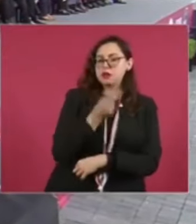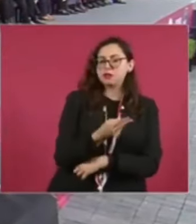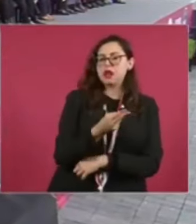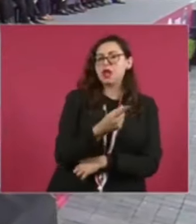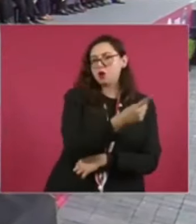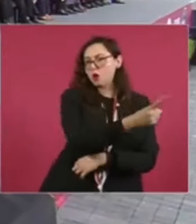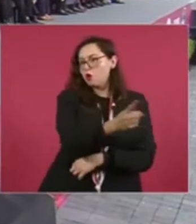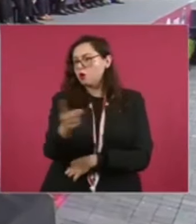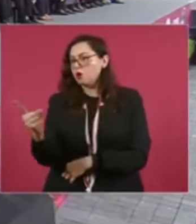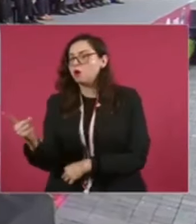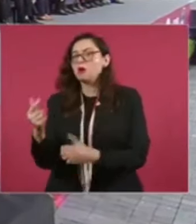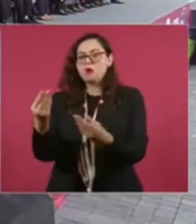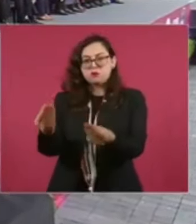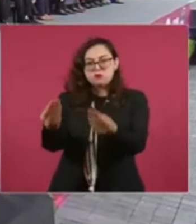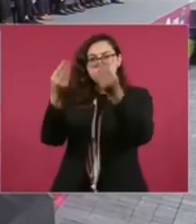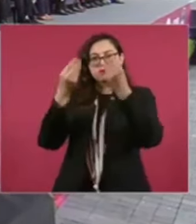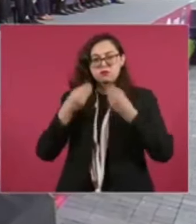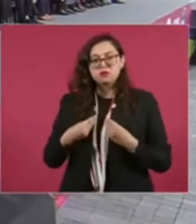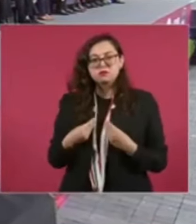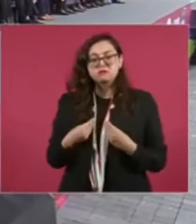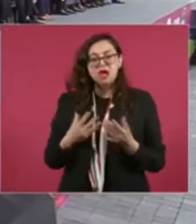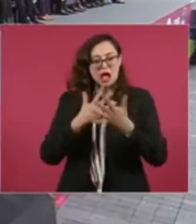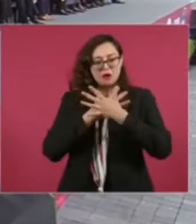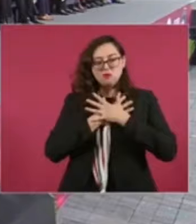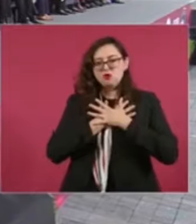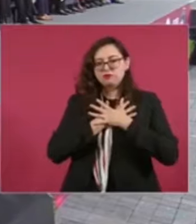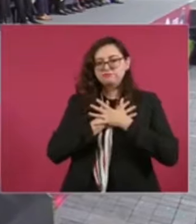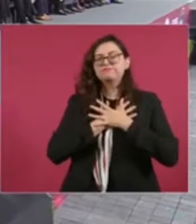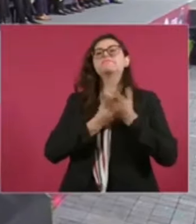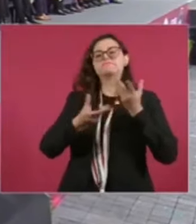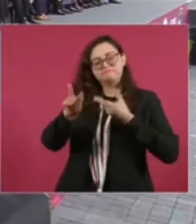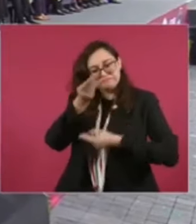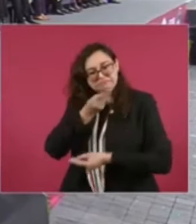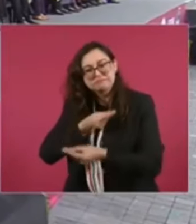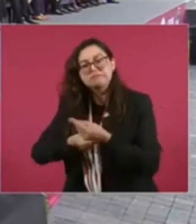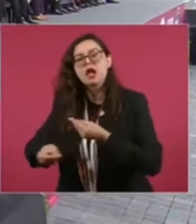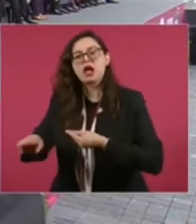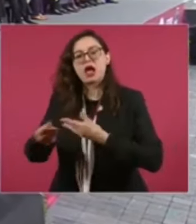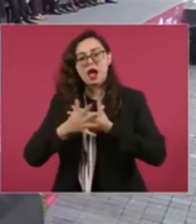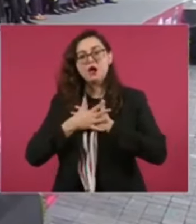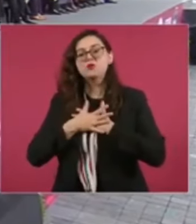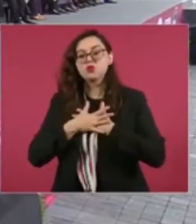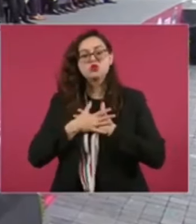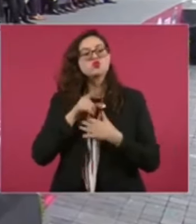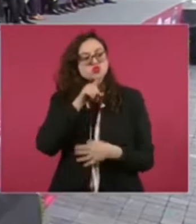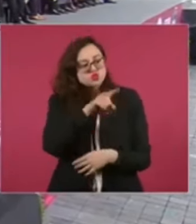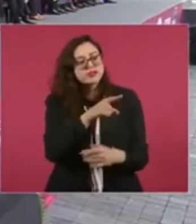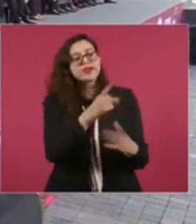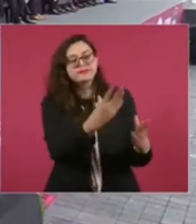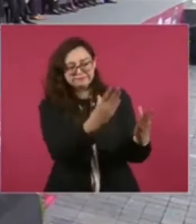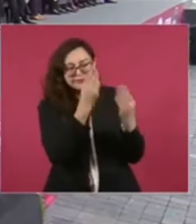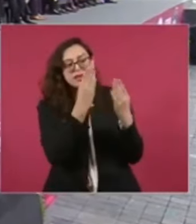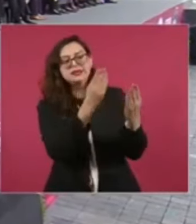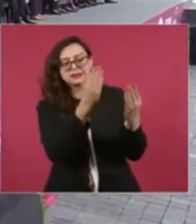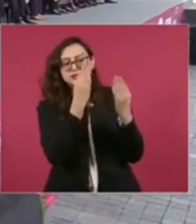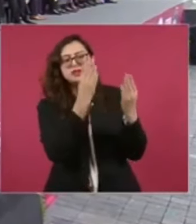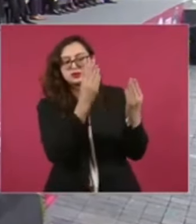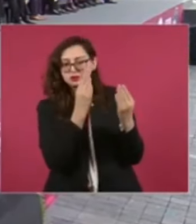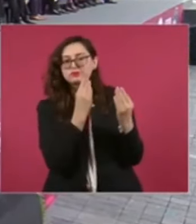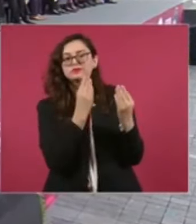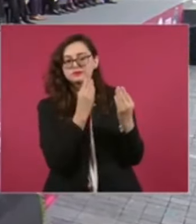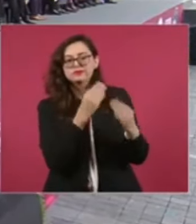Marina Armada de México. Amor con amor se paga, como usted nos lo ha dicho. Nuestras tropas se